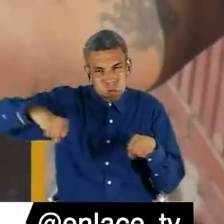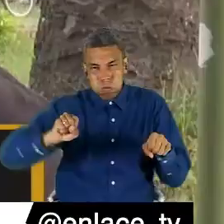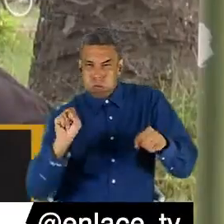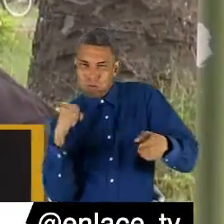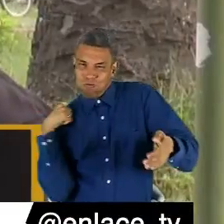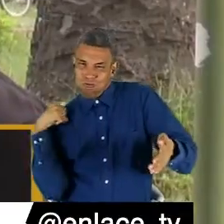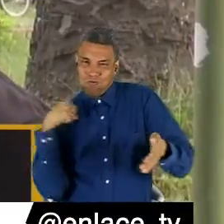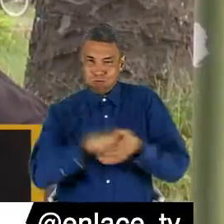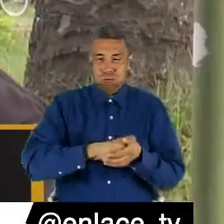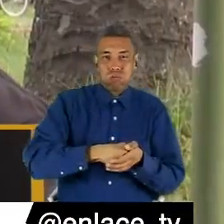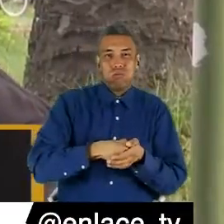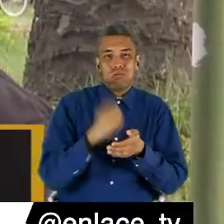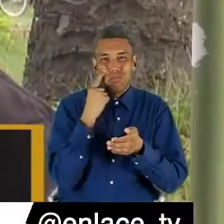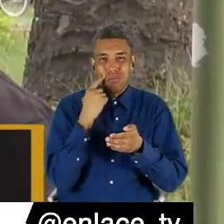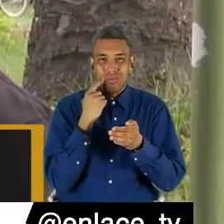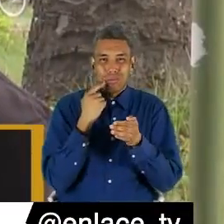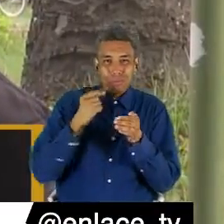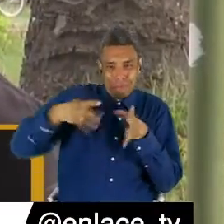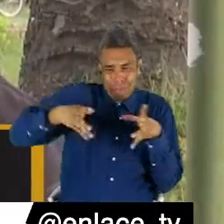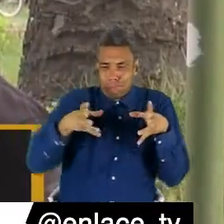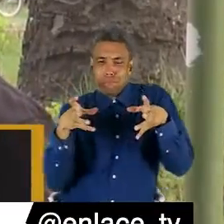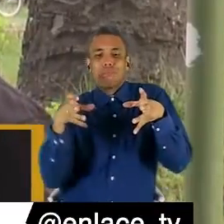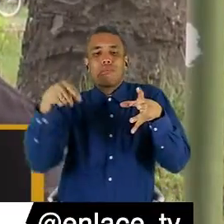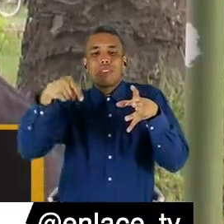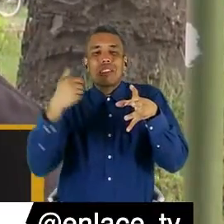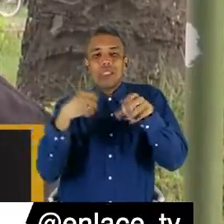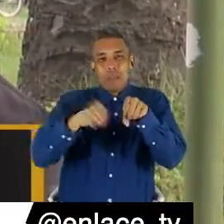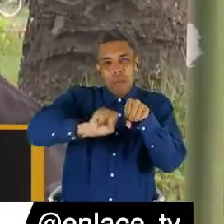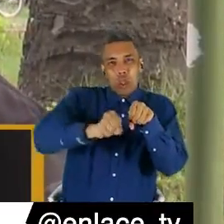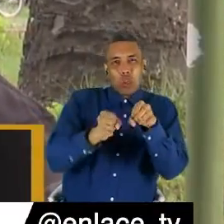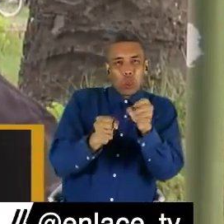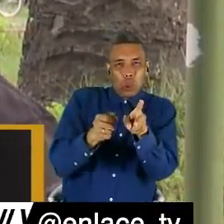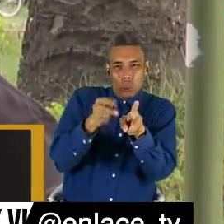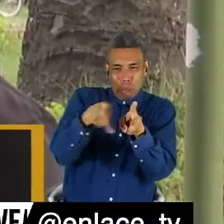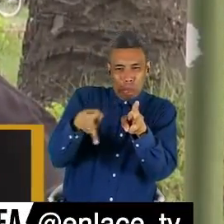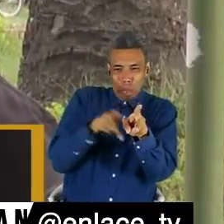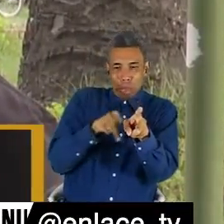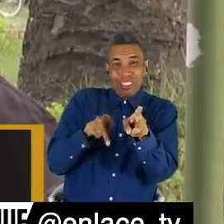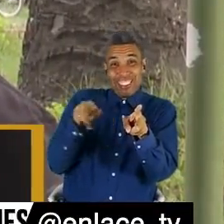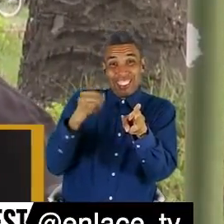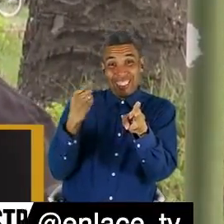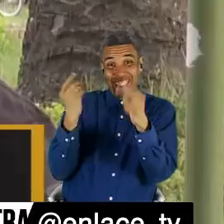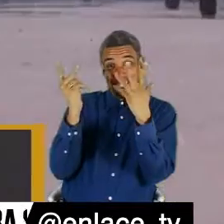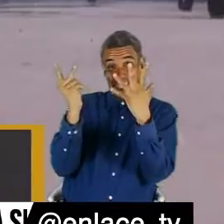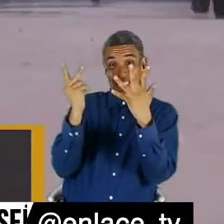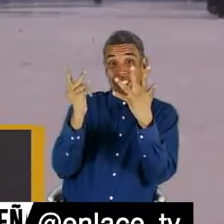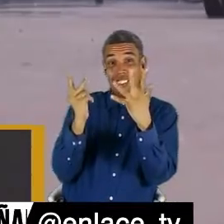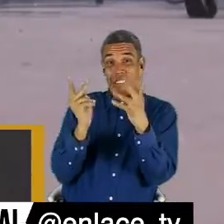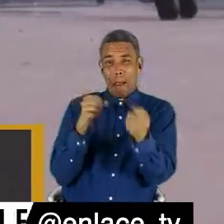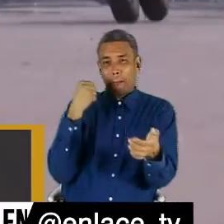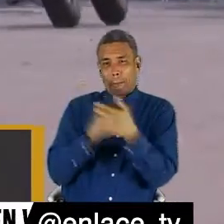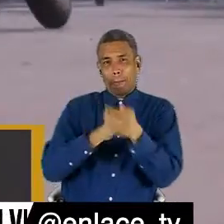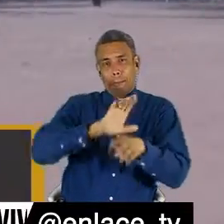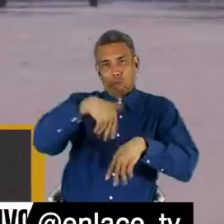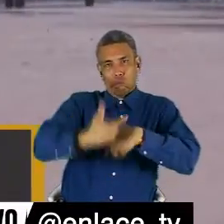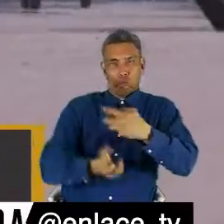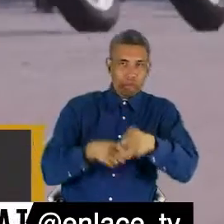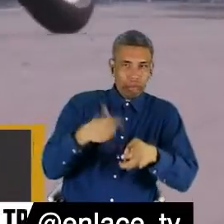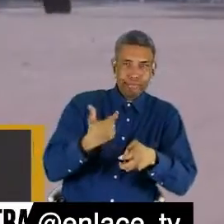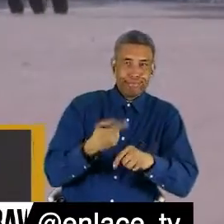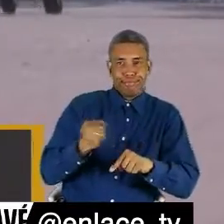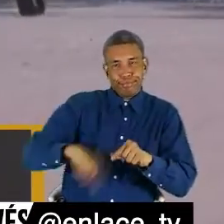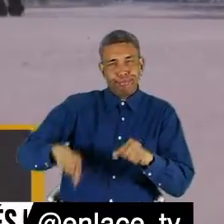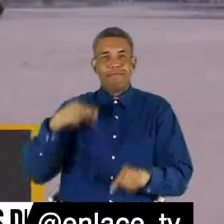accidente, los 7 primeros no pudieron continuar con la carrera y no pudimos hacer un buen papel en 200. En la actualidad el deportista